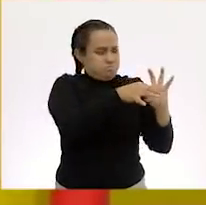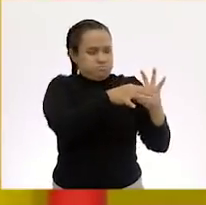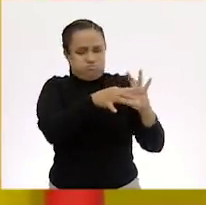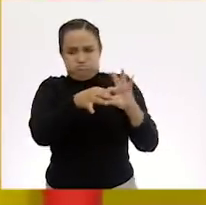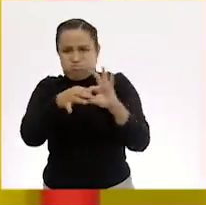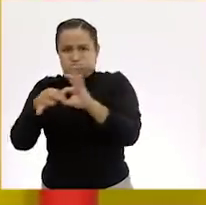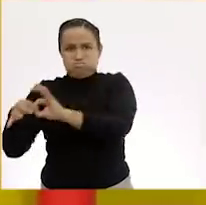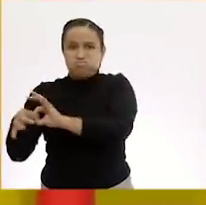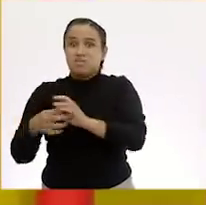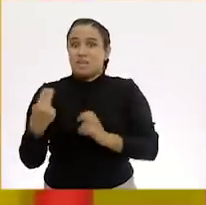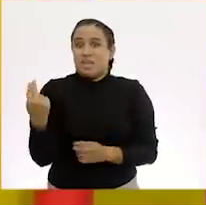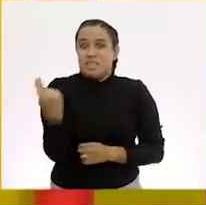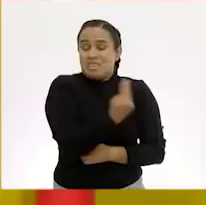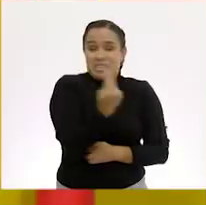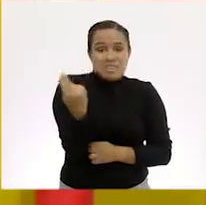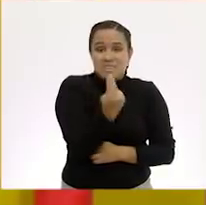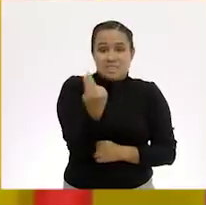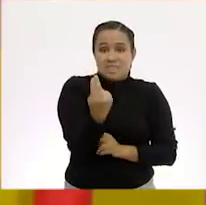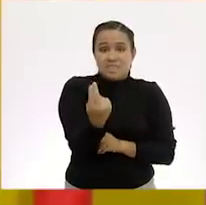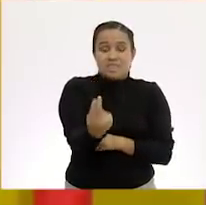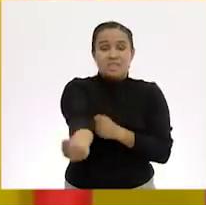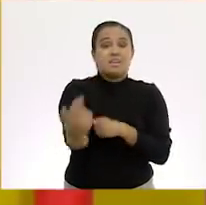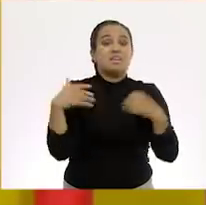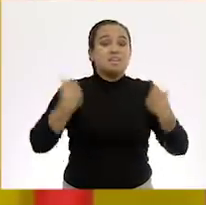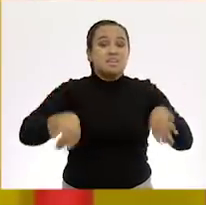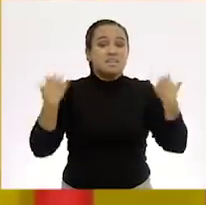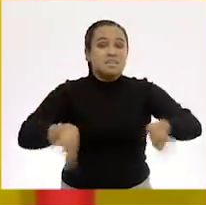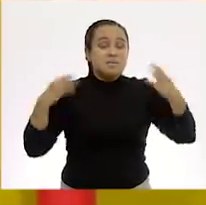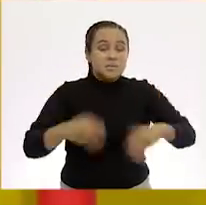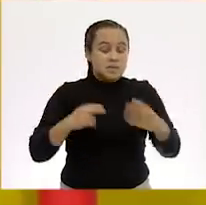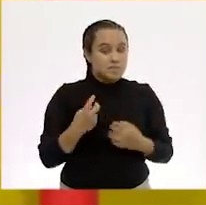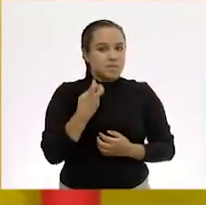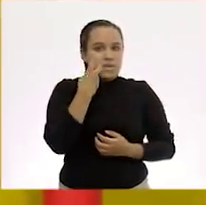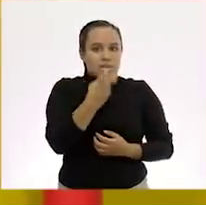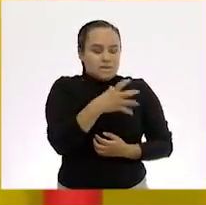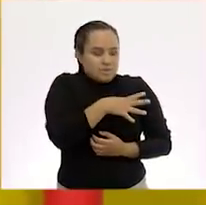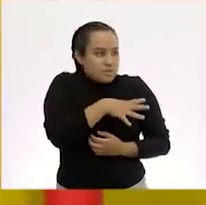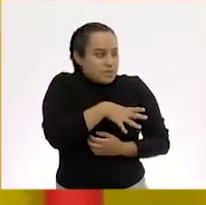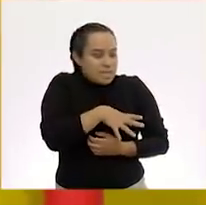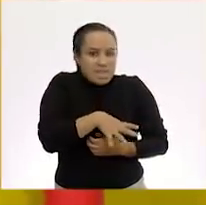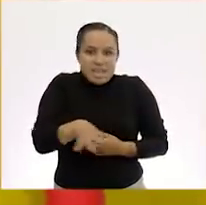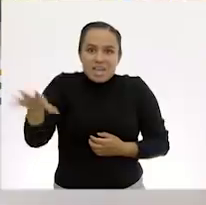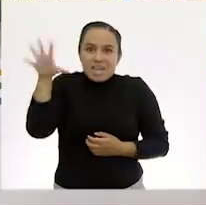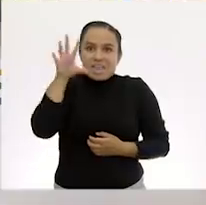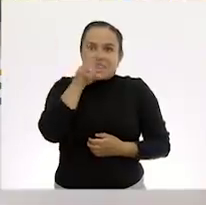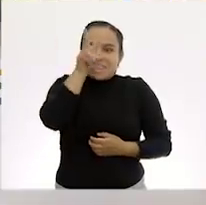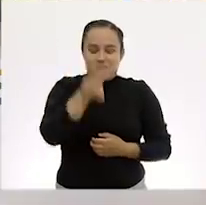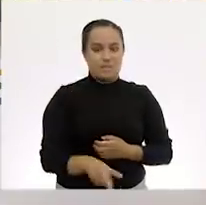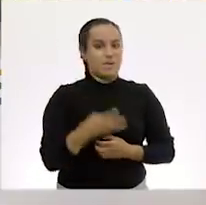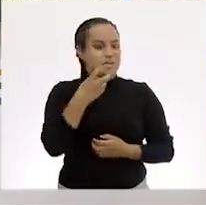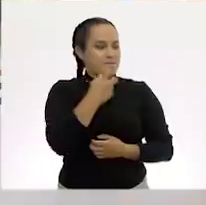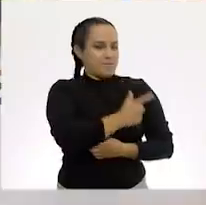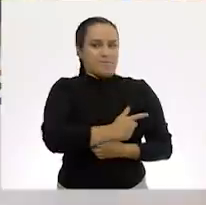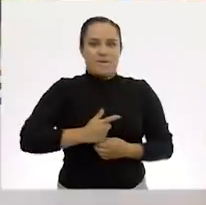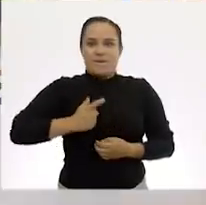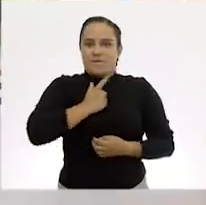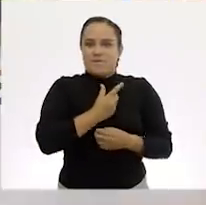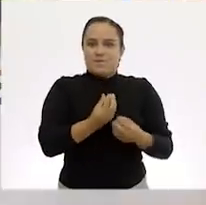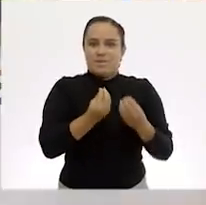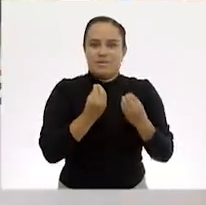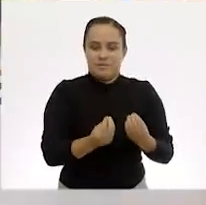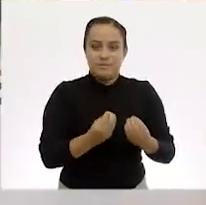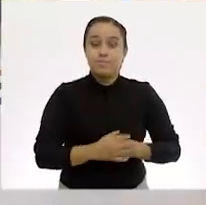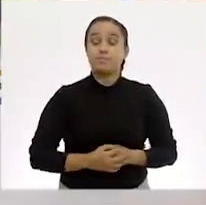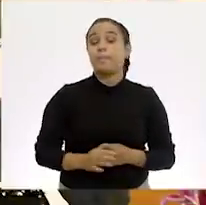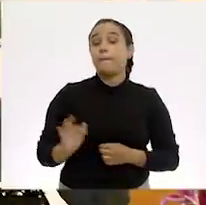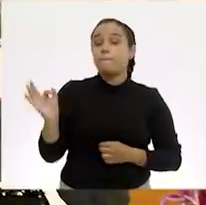estamos Impresionante. íntimamente conectados. ¡Guau! Esto es asombroso. A mí Bueno, de verdad me está encantando todo esto.